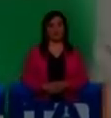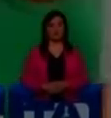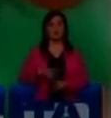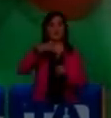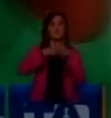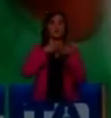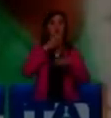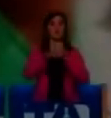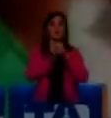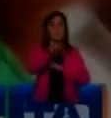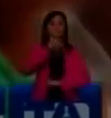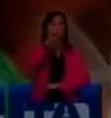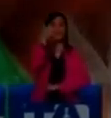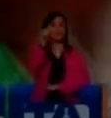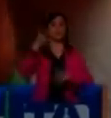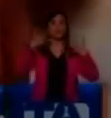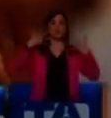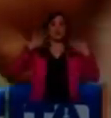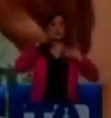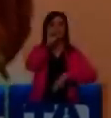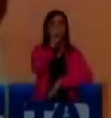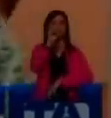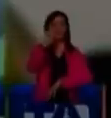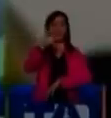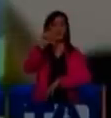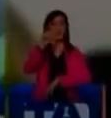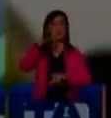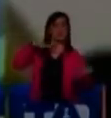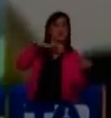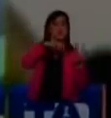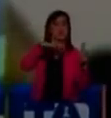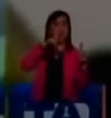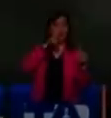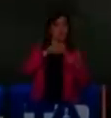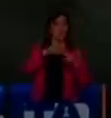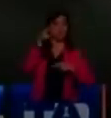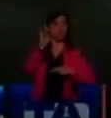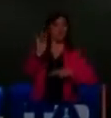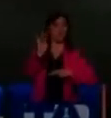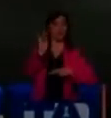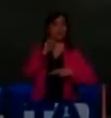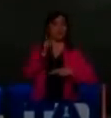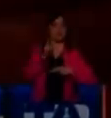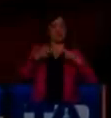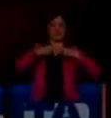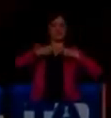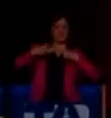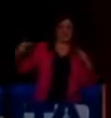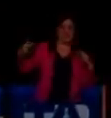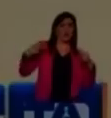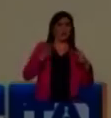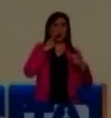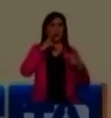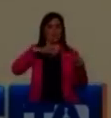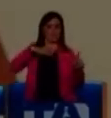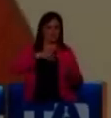Agosto del 2010, Guayaquil. Sonia es atacada brutalmente por su pareja. Cuando ella intenta abandonar la relación, el hombre la